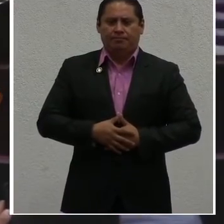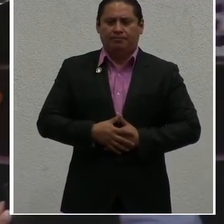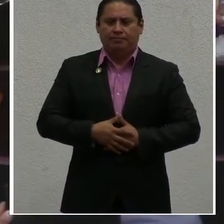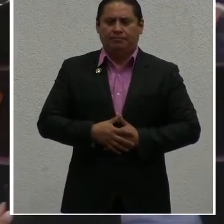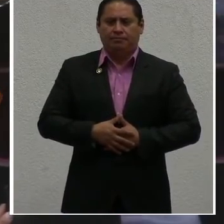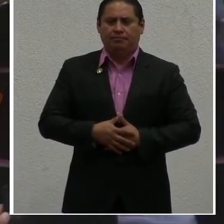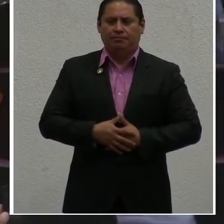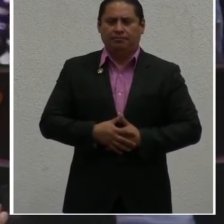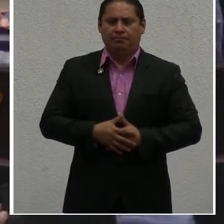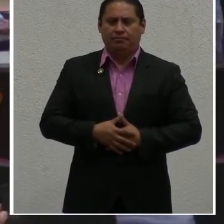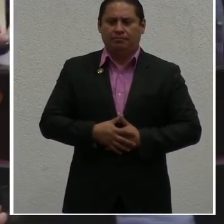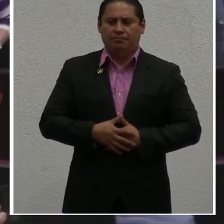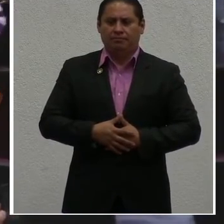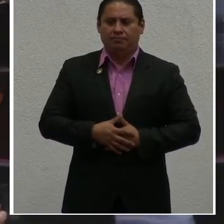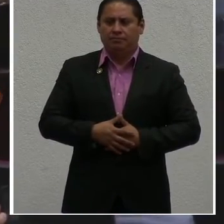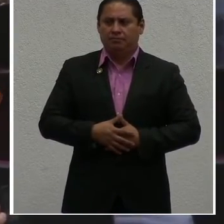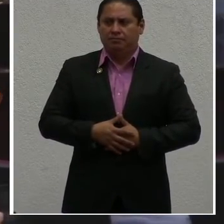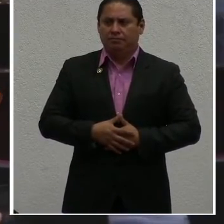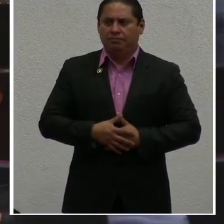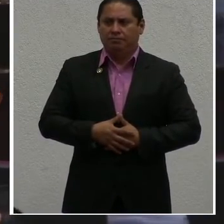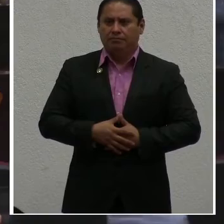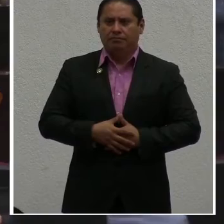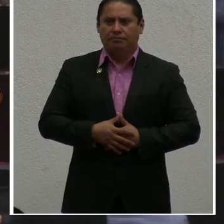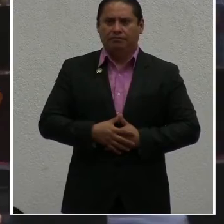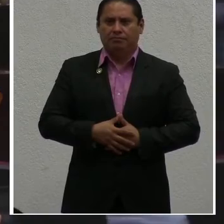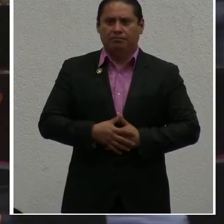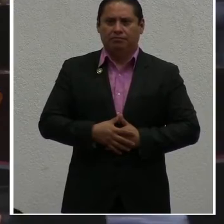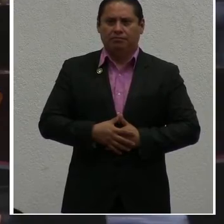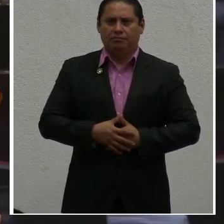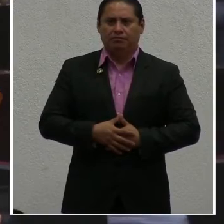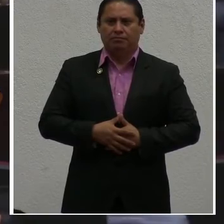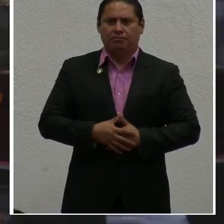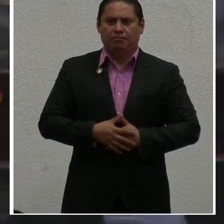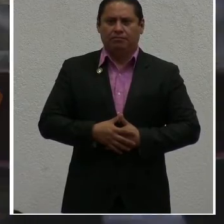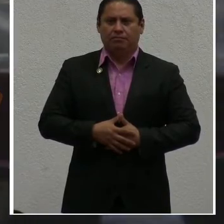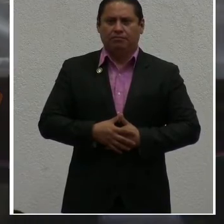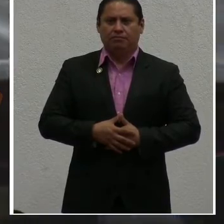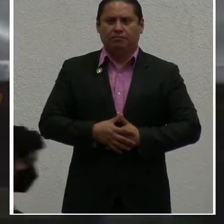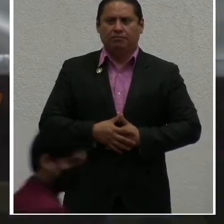Roselia, María Roselia. Jiménez Pérez.